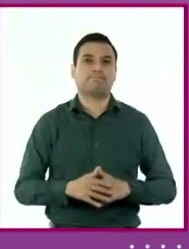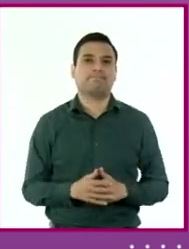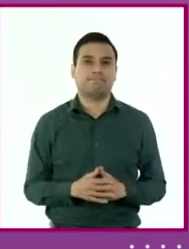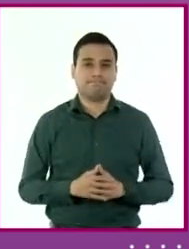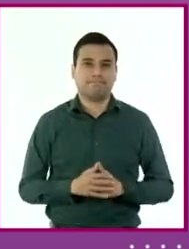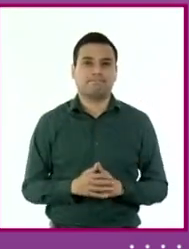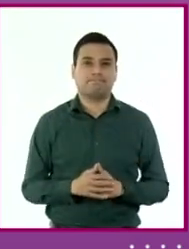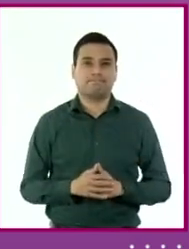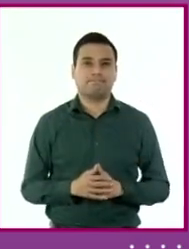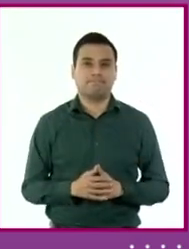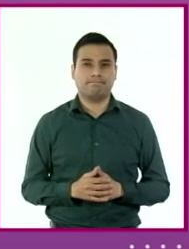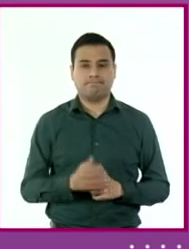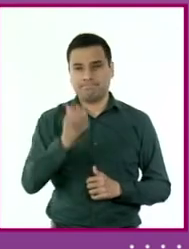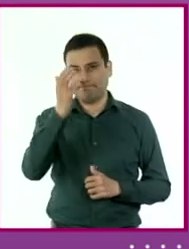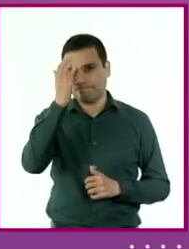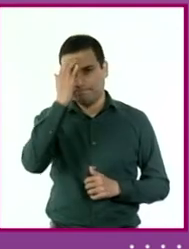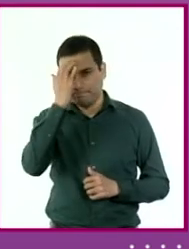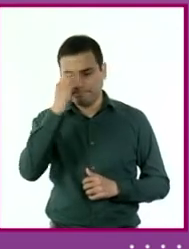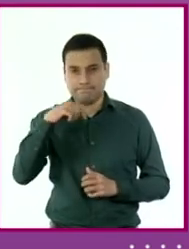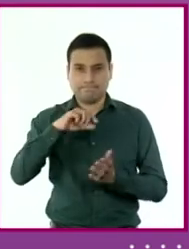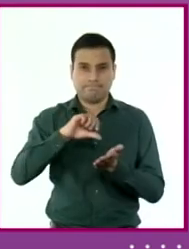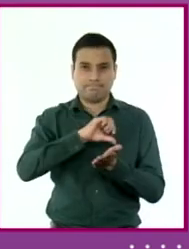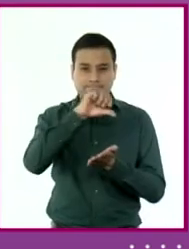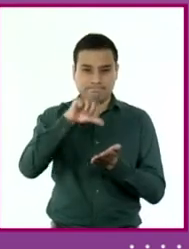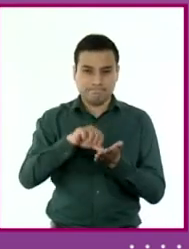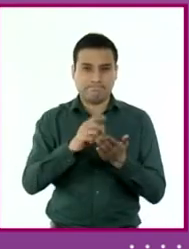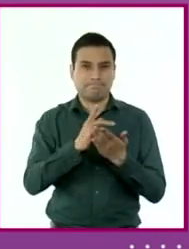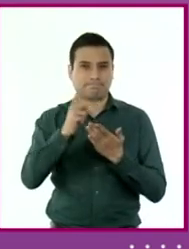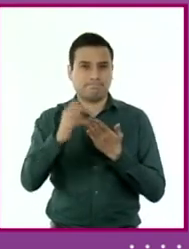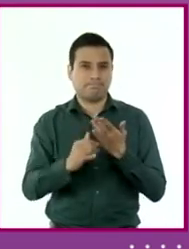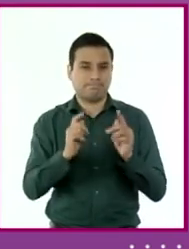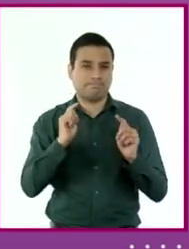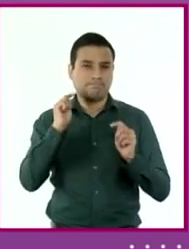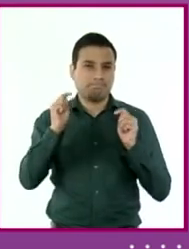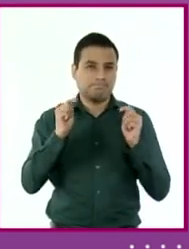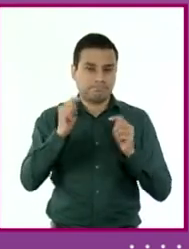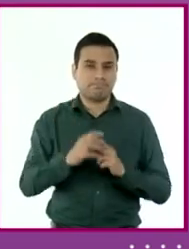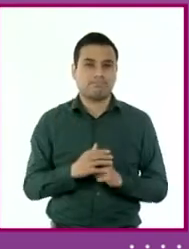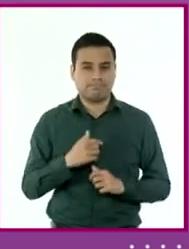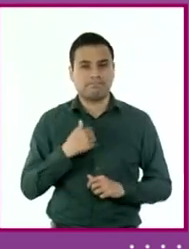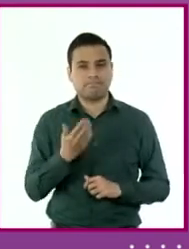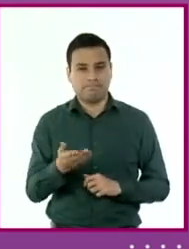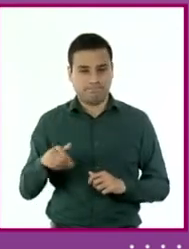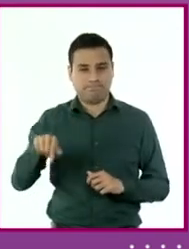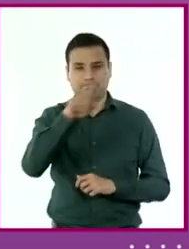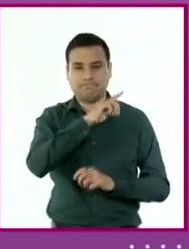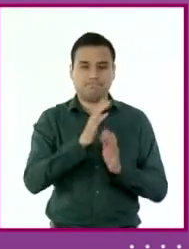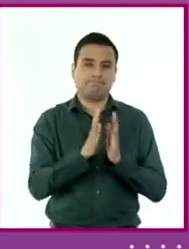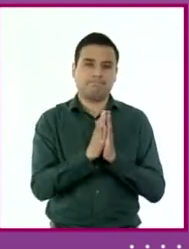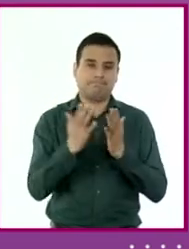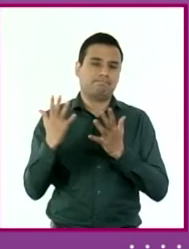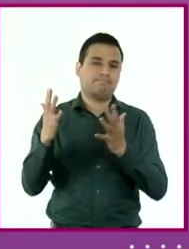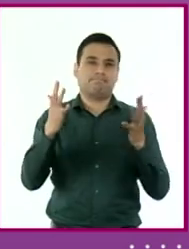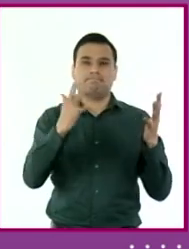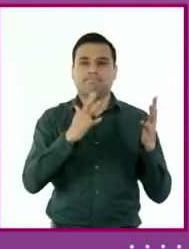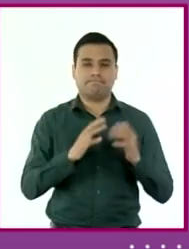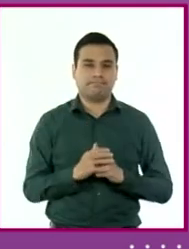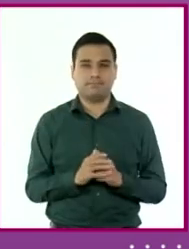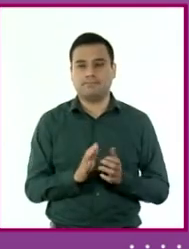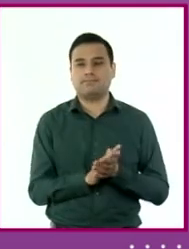nuestro centro y del proyecto de turismo comunitario. Les pido un aplauso para nuestros distinguidos